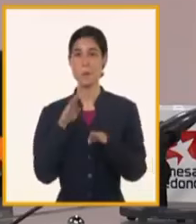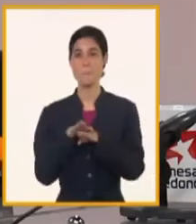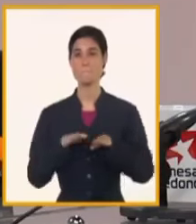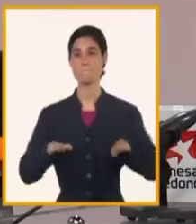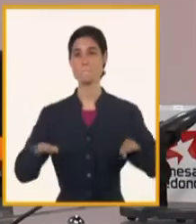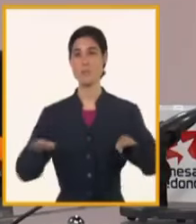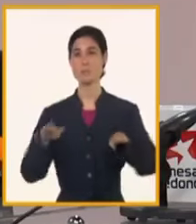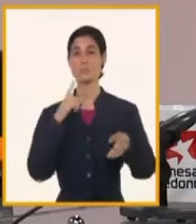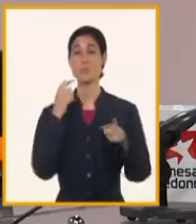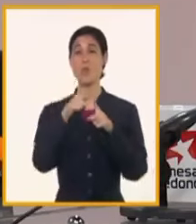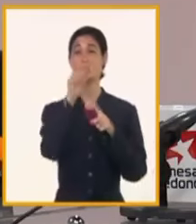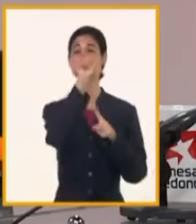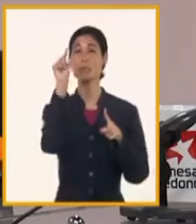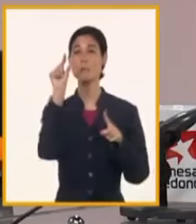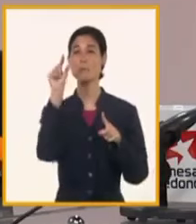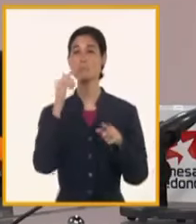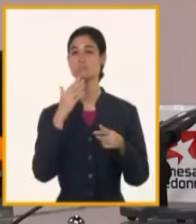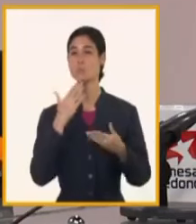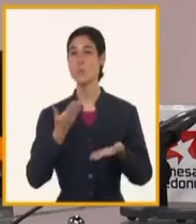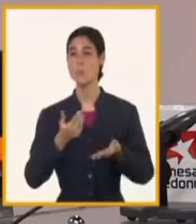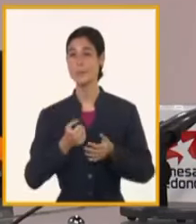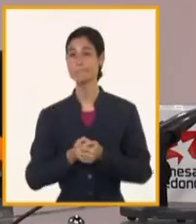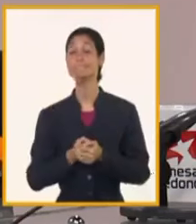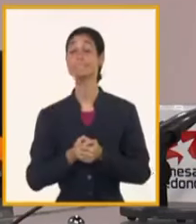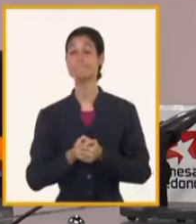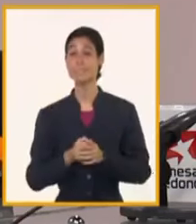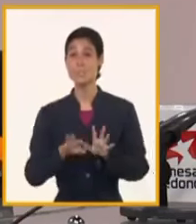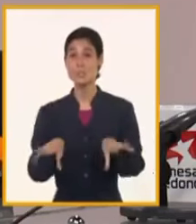interés la situación electroenergia